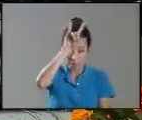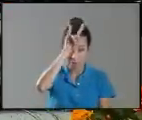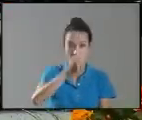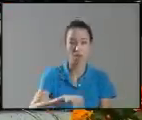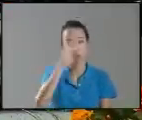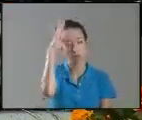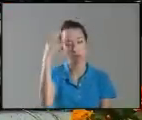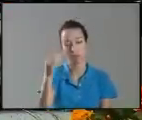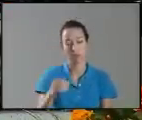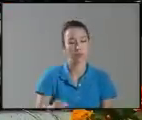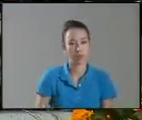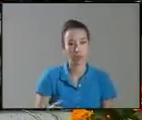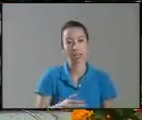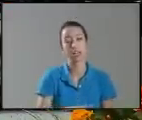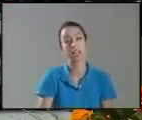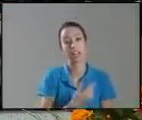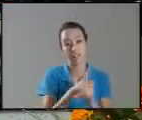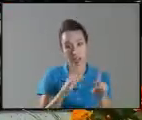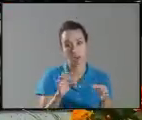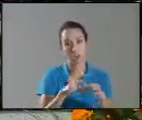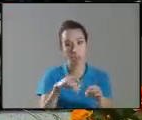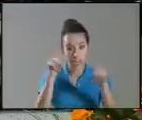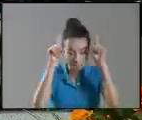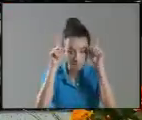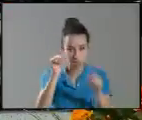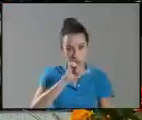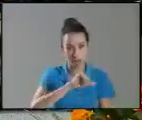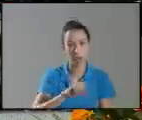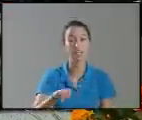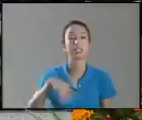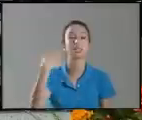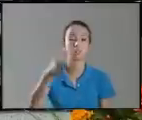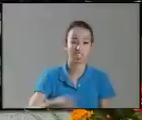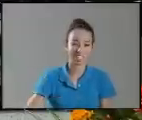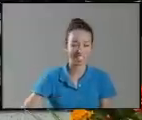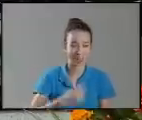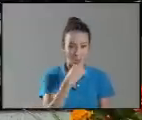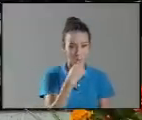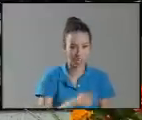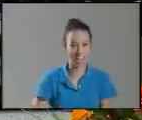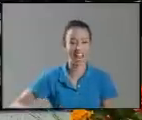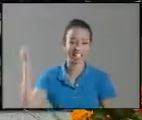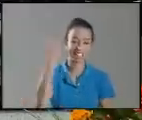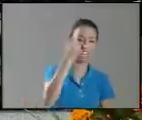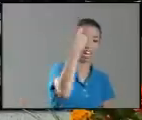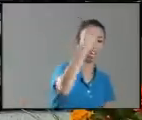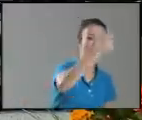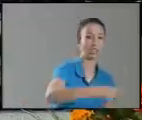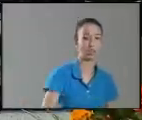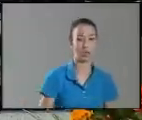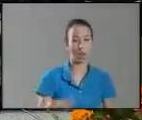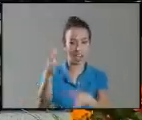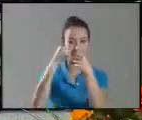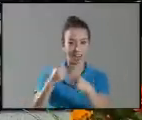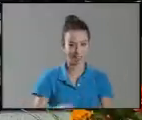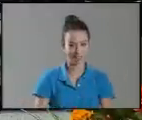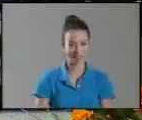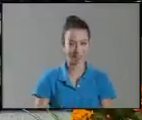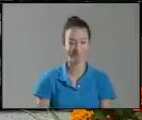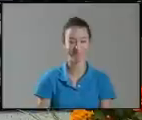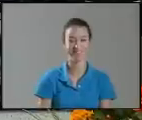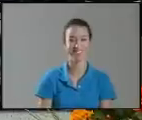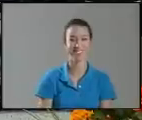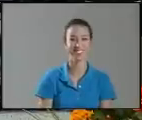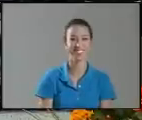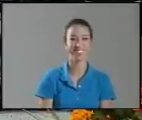mira, entre. No, ese es lo que está, era endemoniado. Ya para que un batallón entero lo tengan que agarrar, está endemoniado. Libérenlo y va a ver que después la